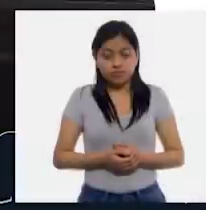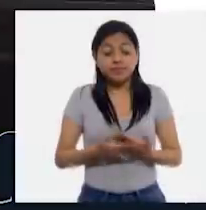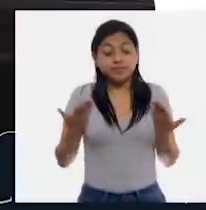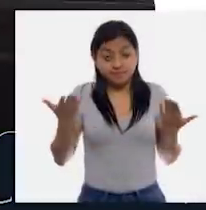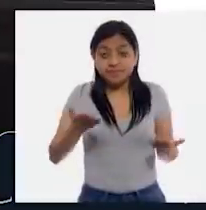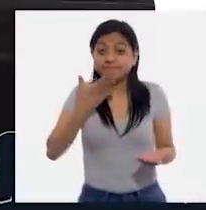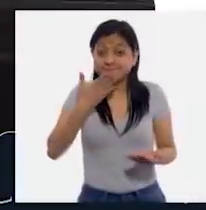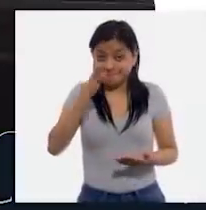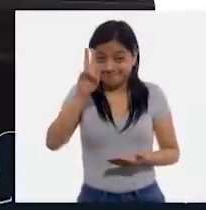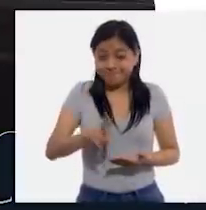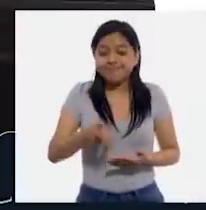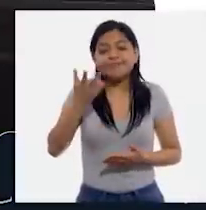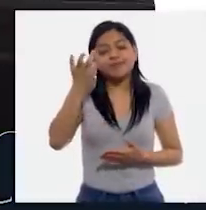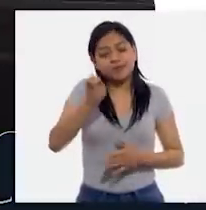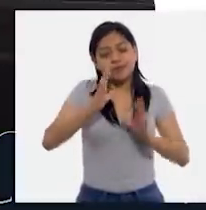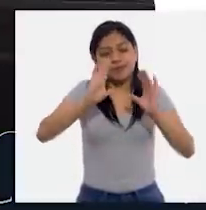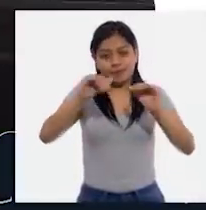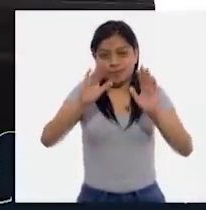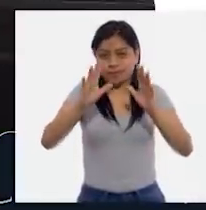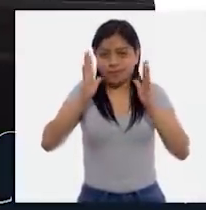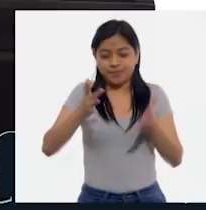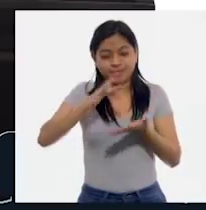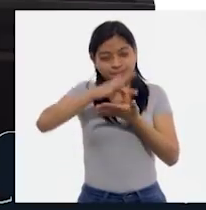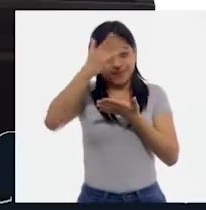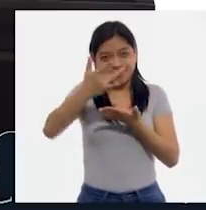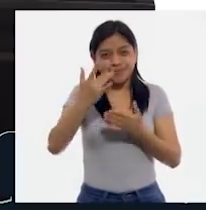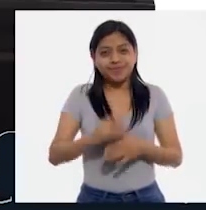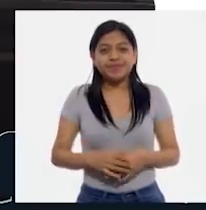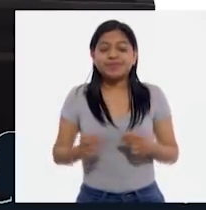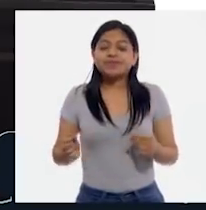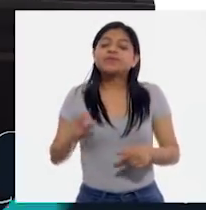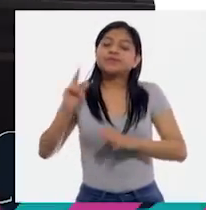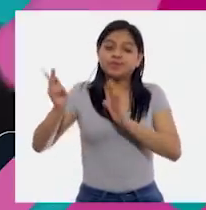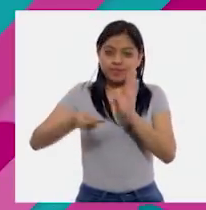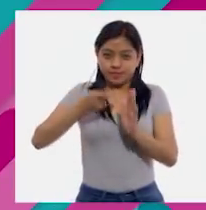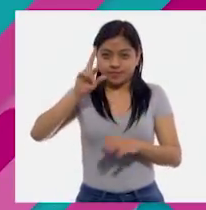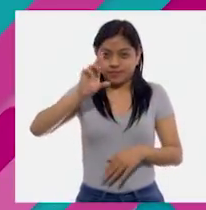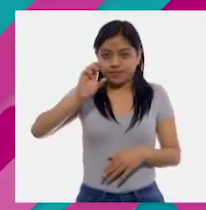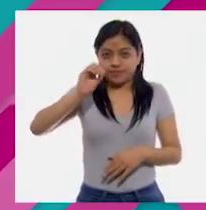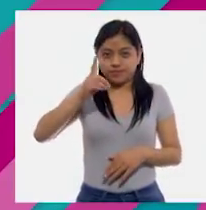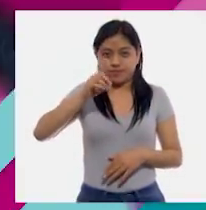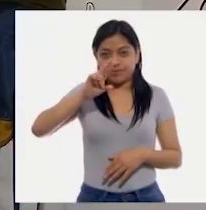Maravilloso, ¿no? Pues eso ha sido todo por hoy. Gracias. Volvemos contigo, Rodrigo.